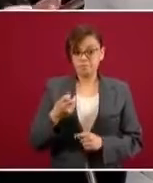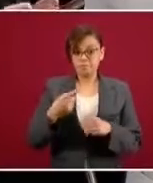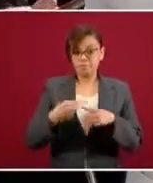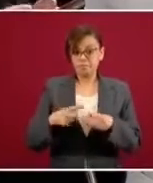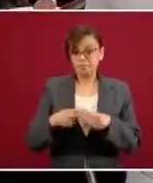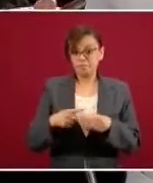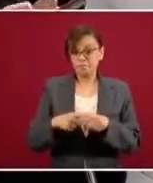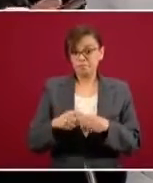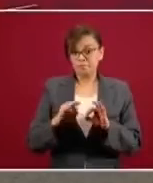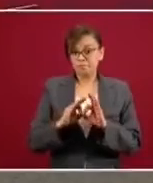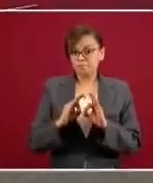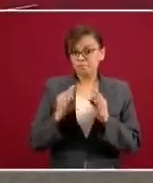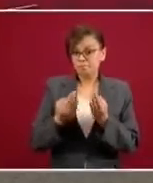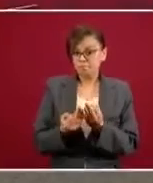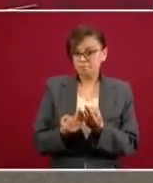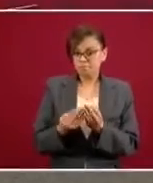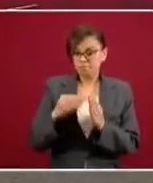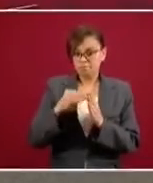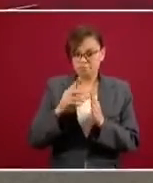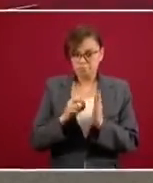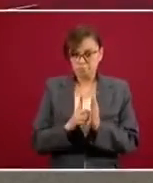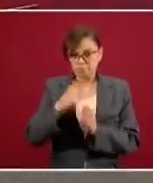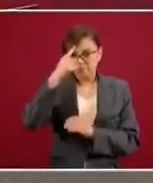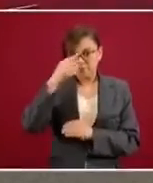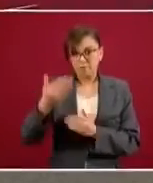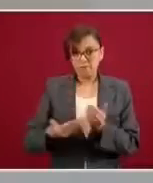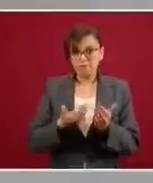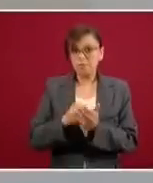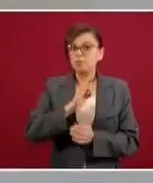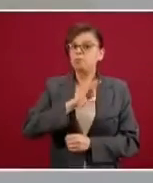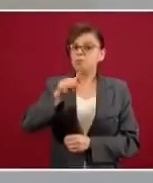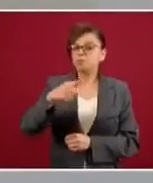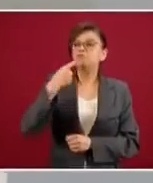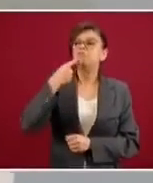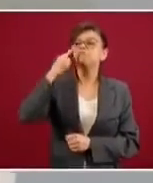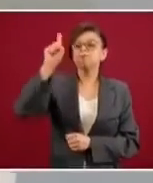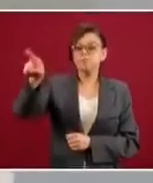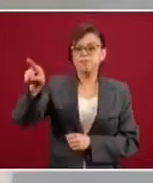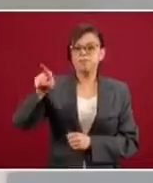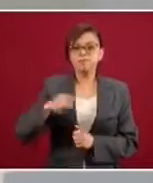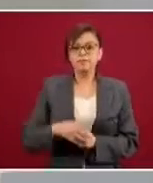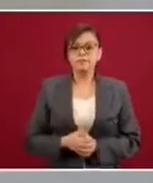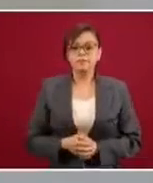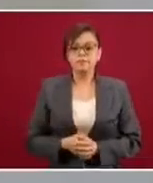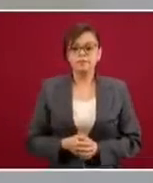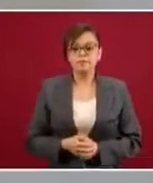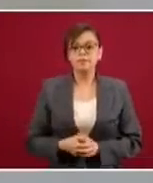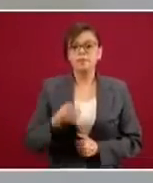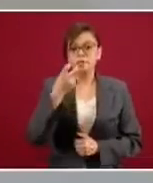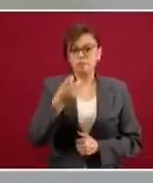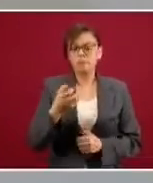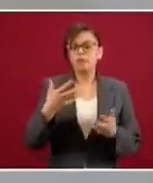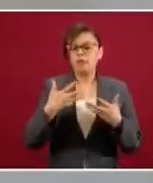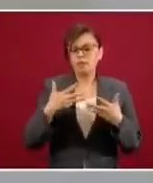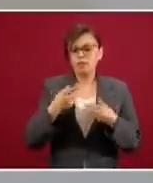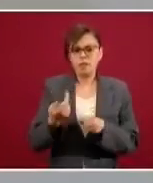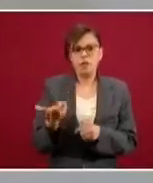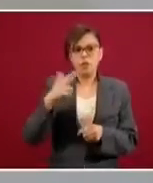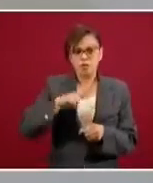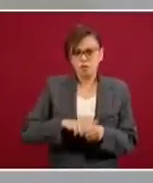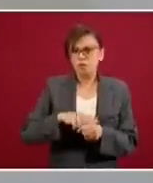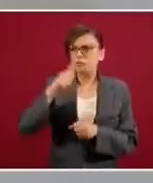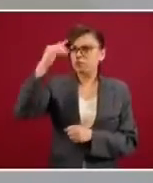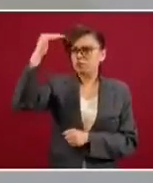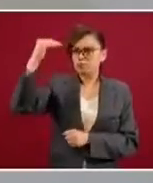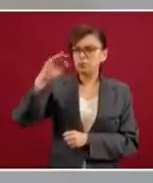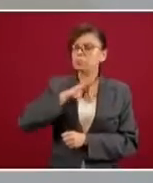a disposición para la denuncia ciudadana, estos están de manera visible en los propios hospitales,